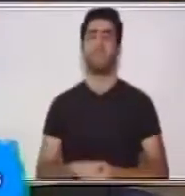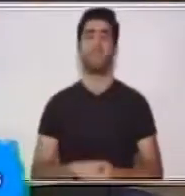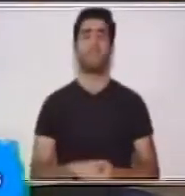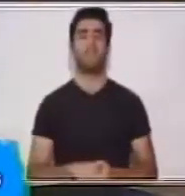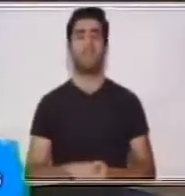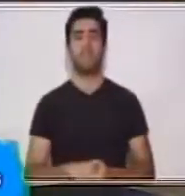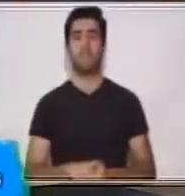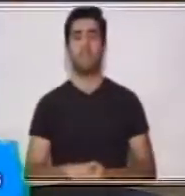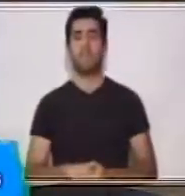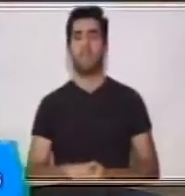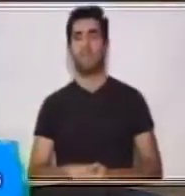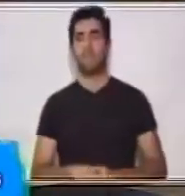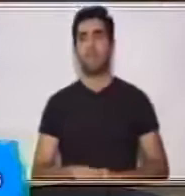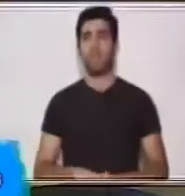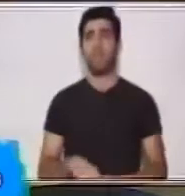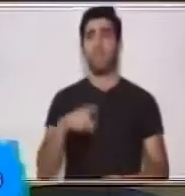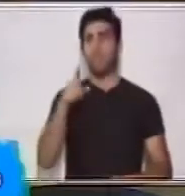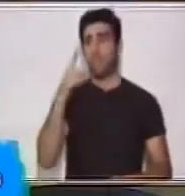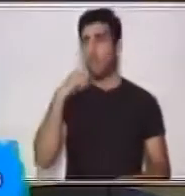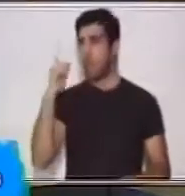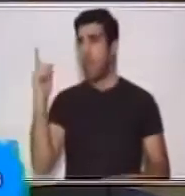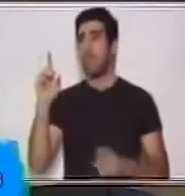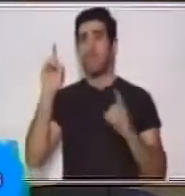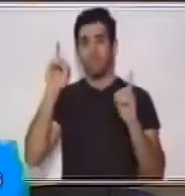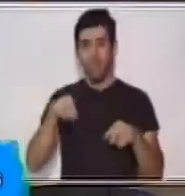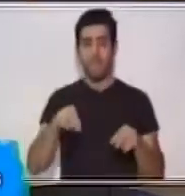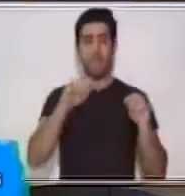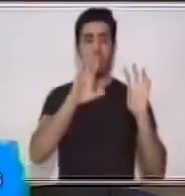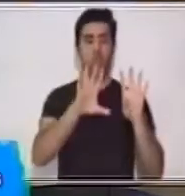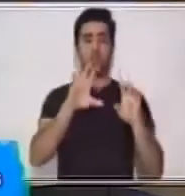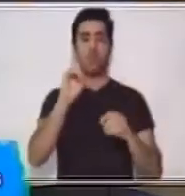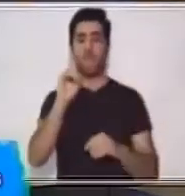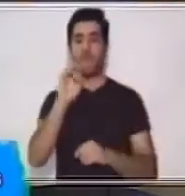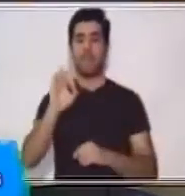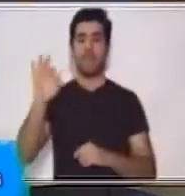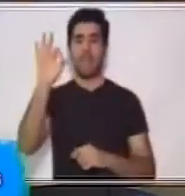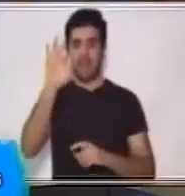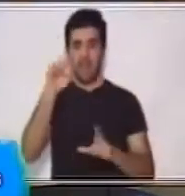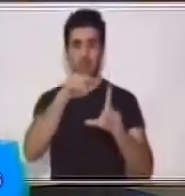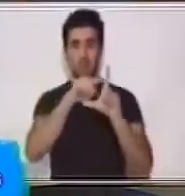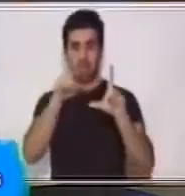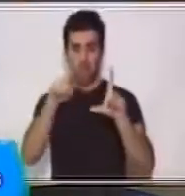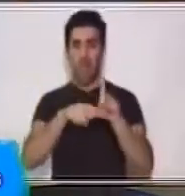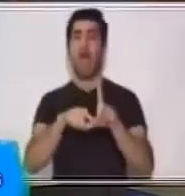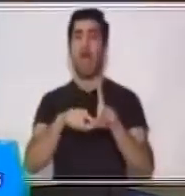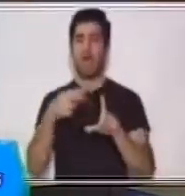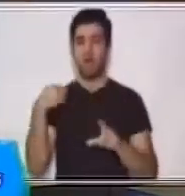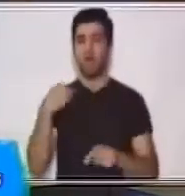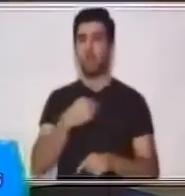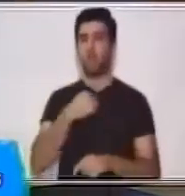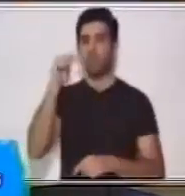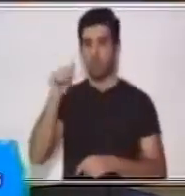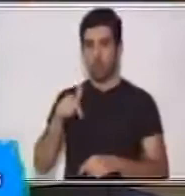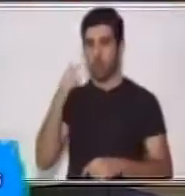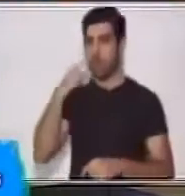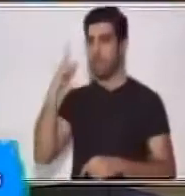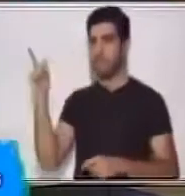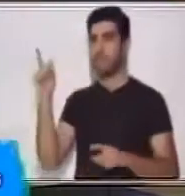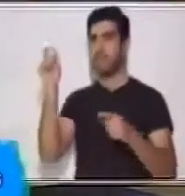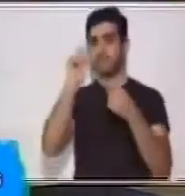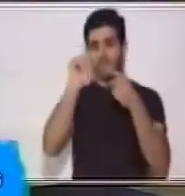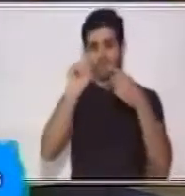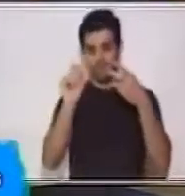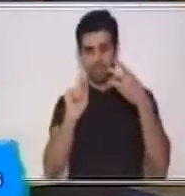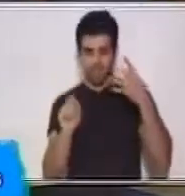rectángulo, tiene que tener un ángulo de 90 grados y entonces yo ya puedo aplicar las razones que vamos a ver a continuación.